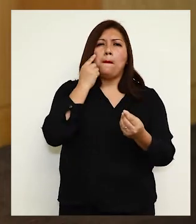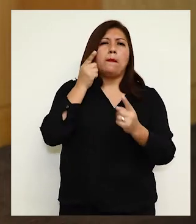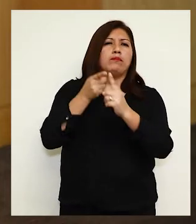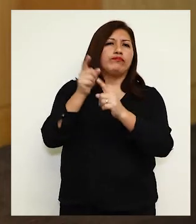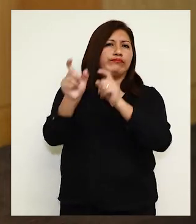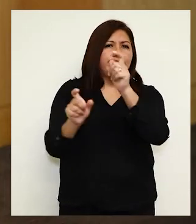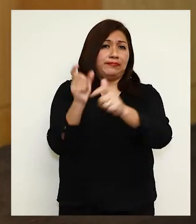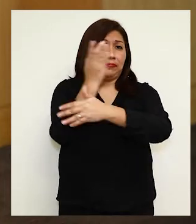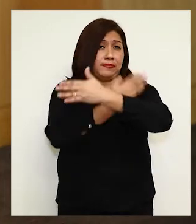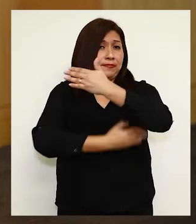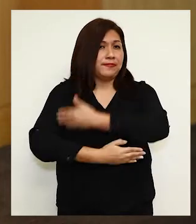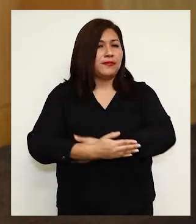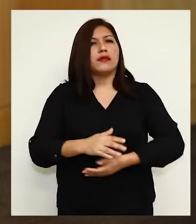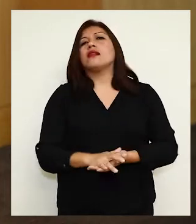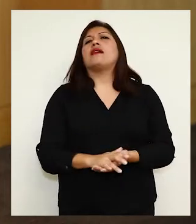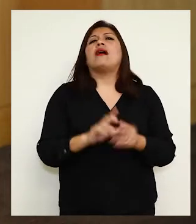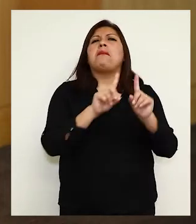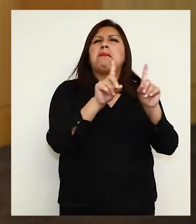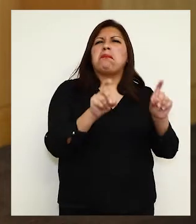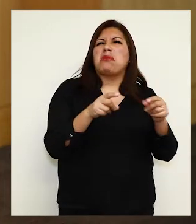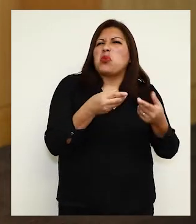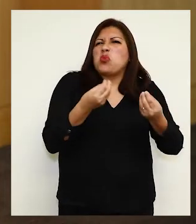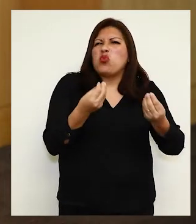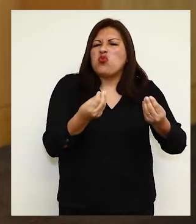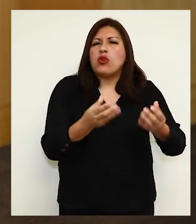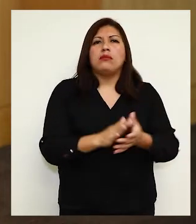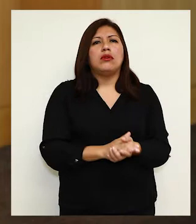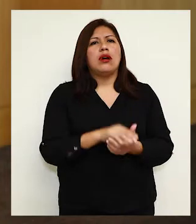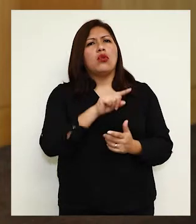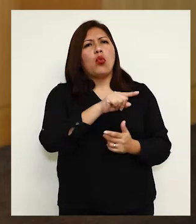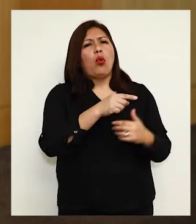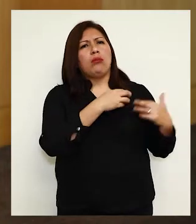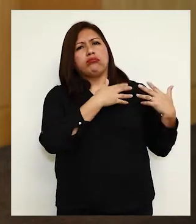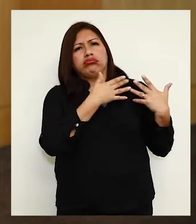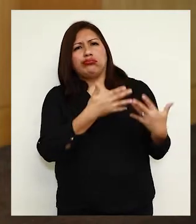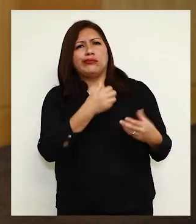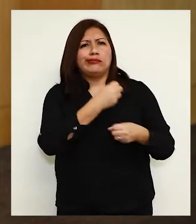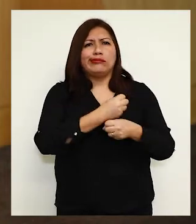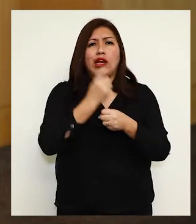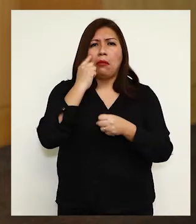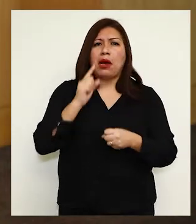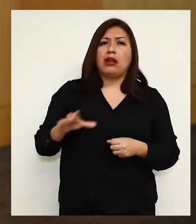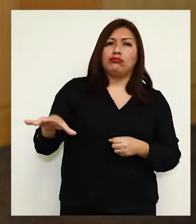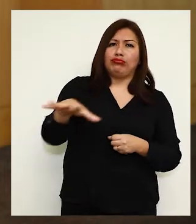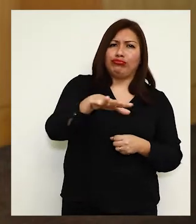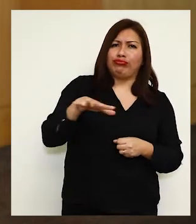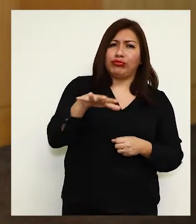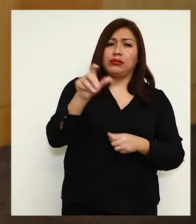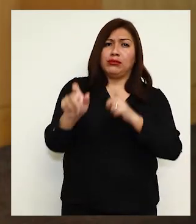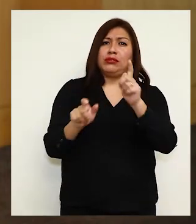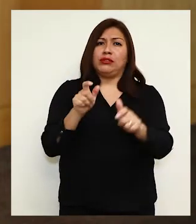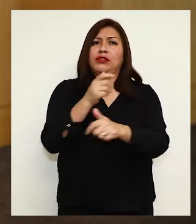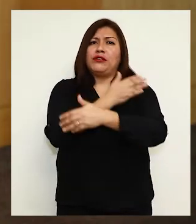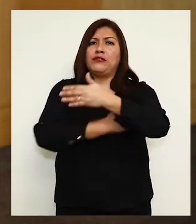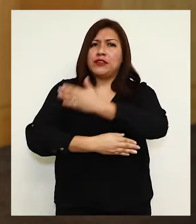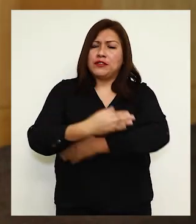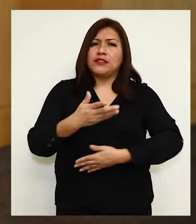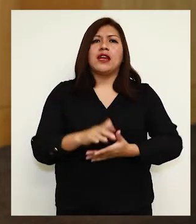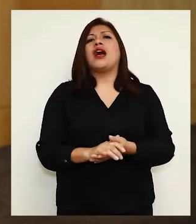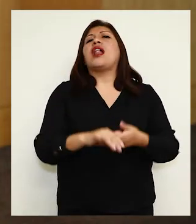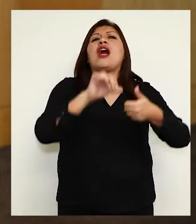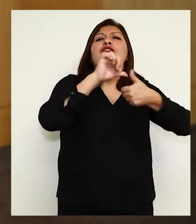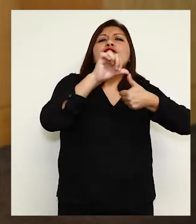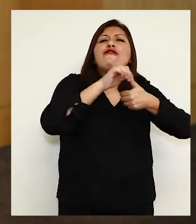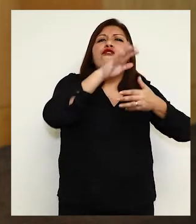con discapacidad y su atención. ¿Cómo ha venido siendo justamente el trabajo para ellos? ¿Cuántas atenciones han tenido hasta las fechas?